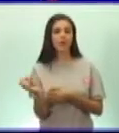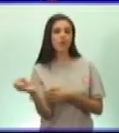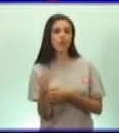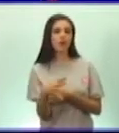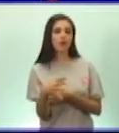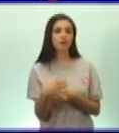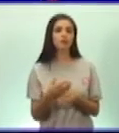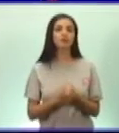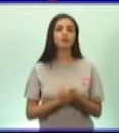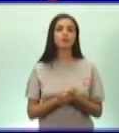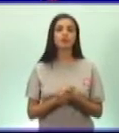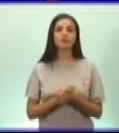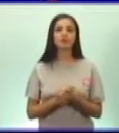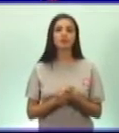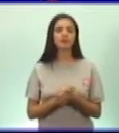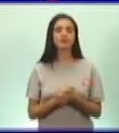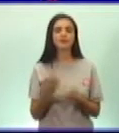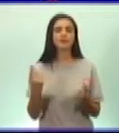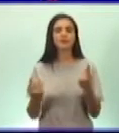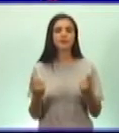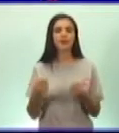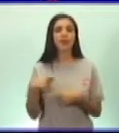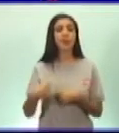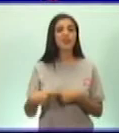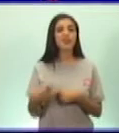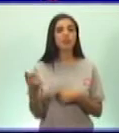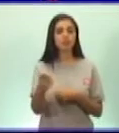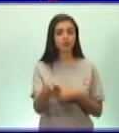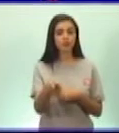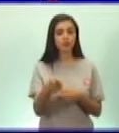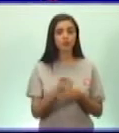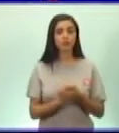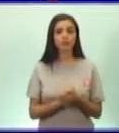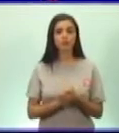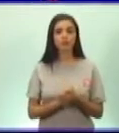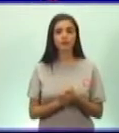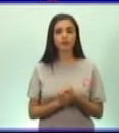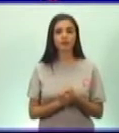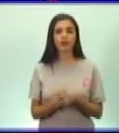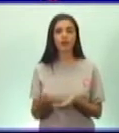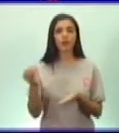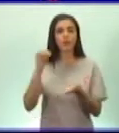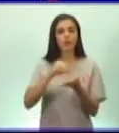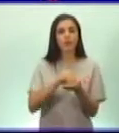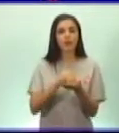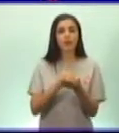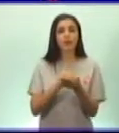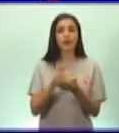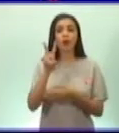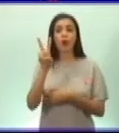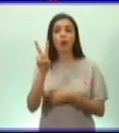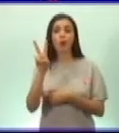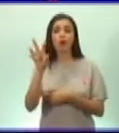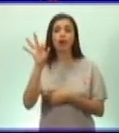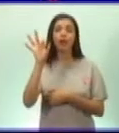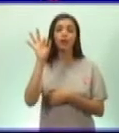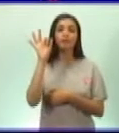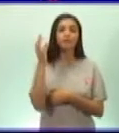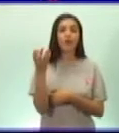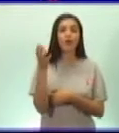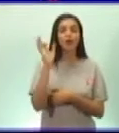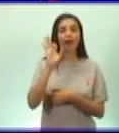falso. Decides tú. Para ello van a colocar la V o la F según